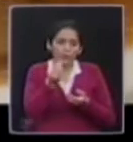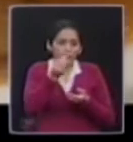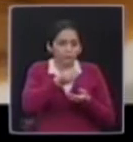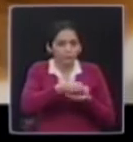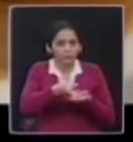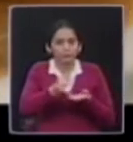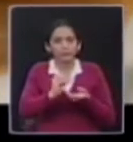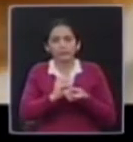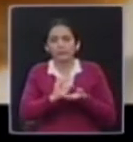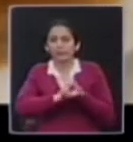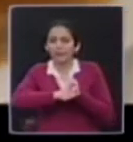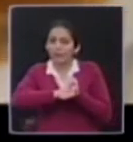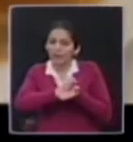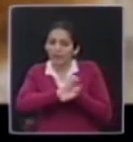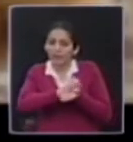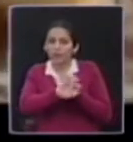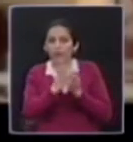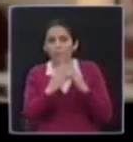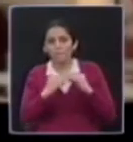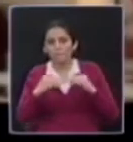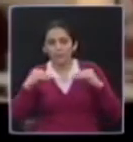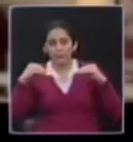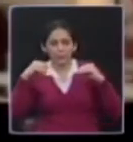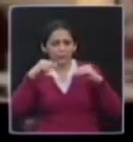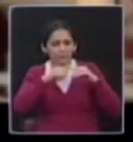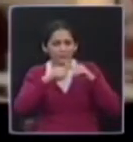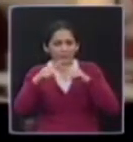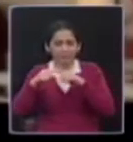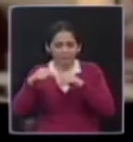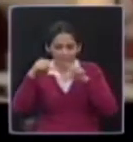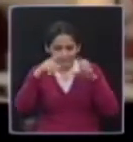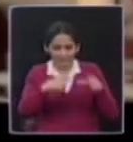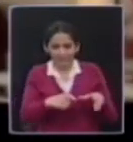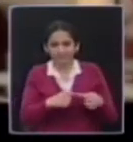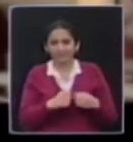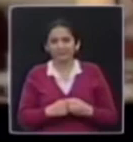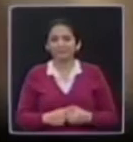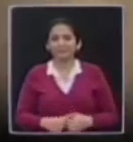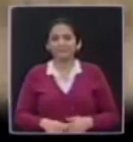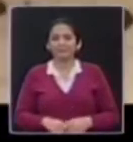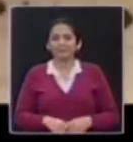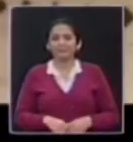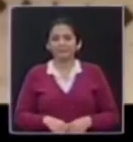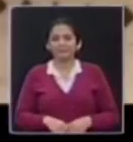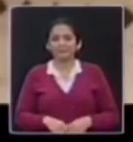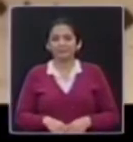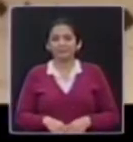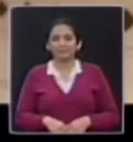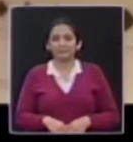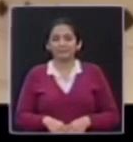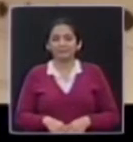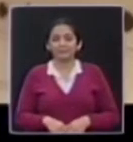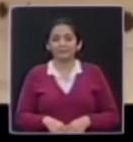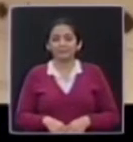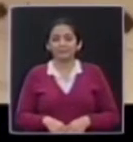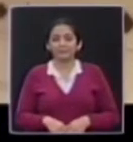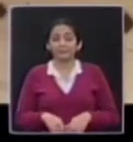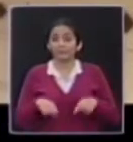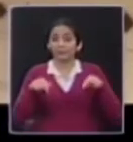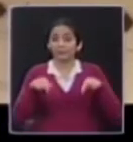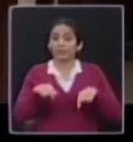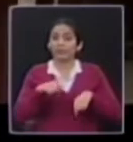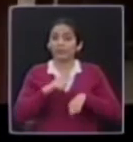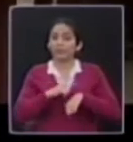con queso, con maduro. Entonces, toda esta delicia pueden encontrarlo aquí en Panadería y Pastelería California. El local cuenta con un extenso horario de